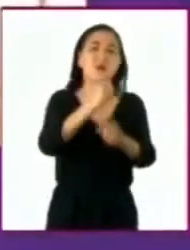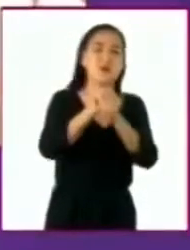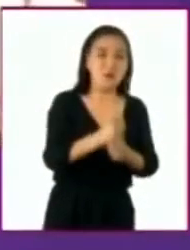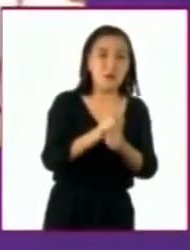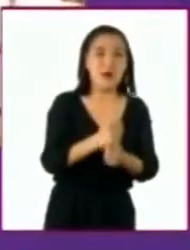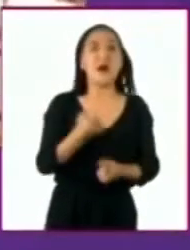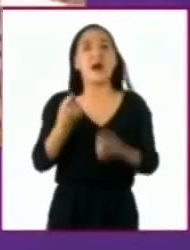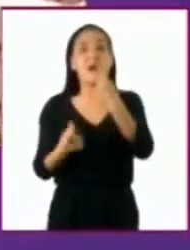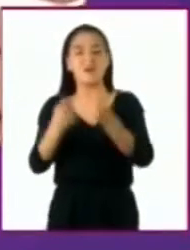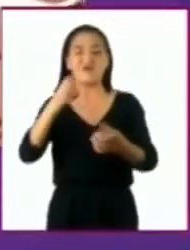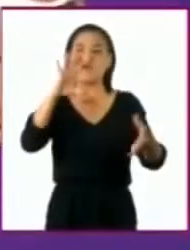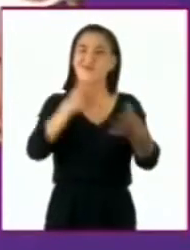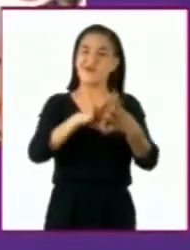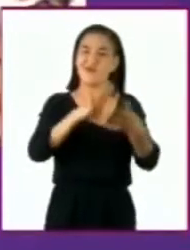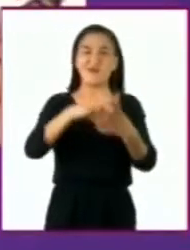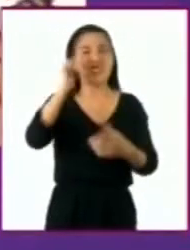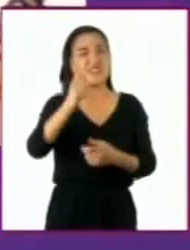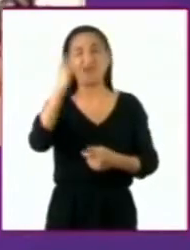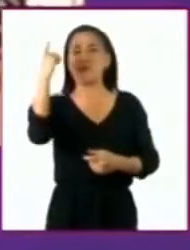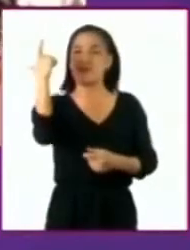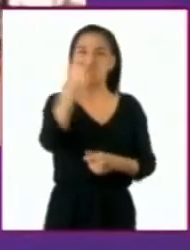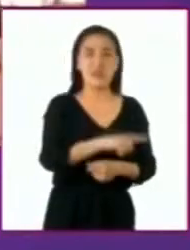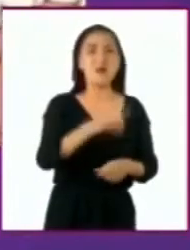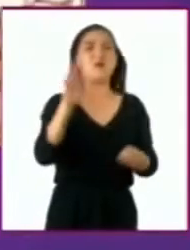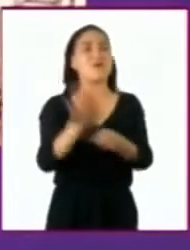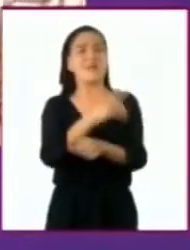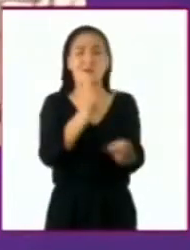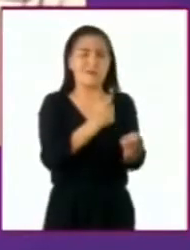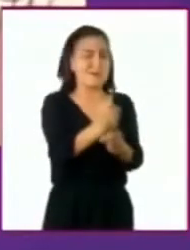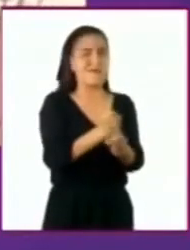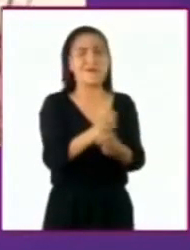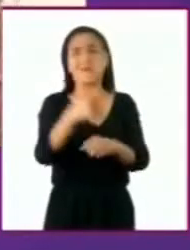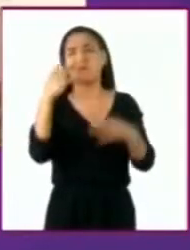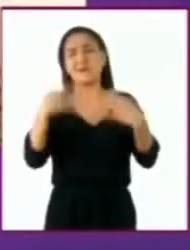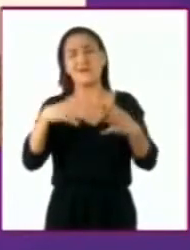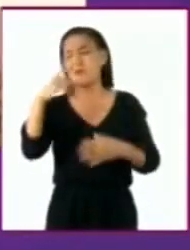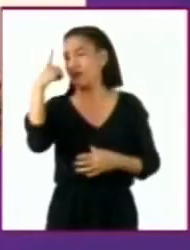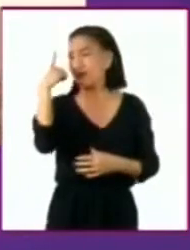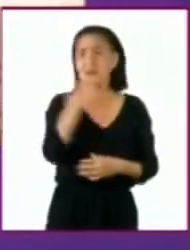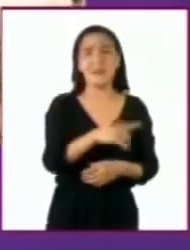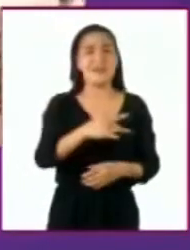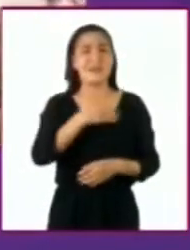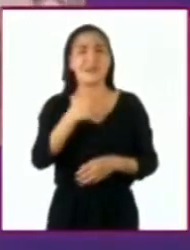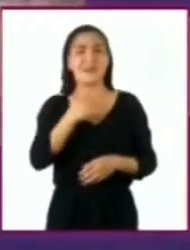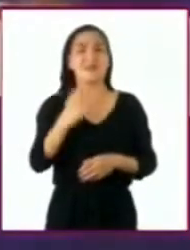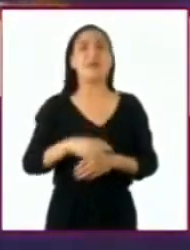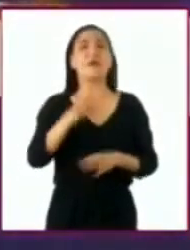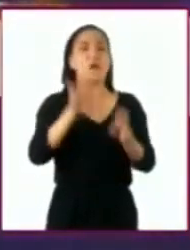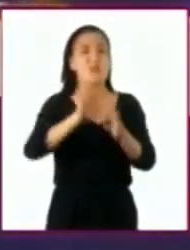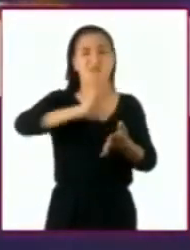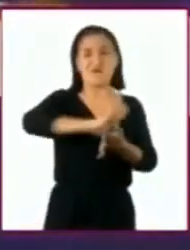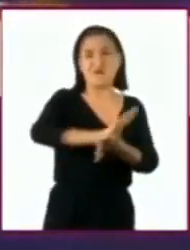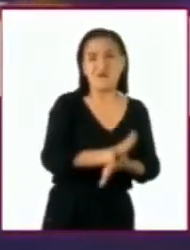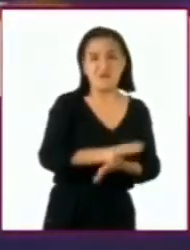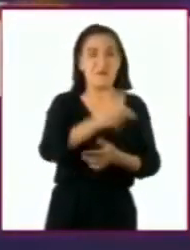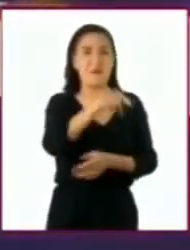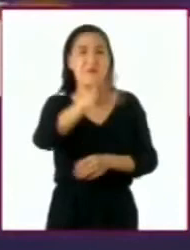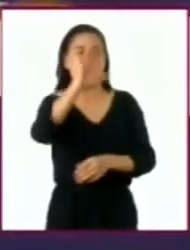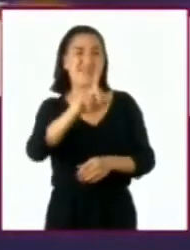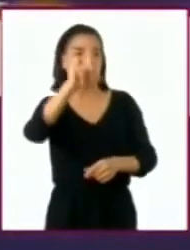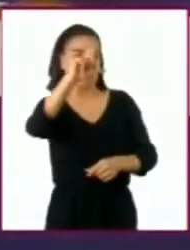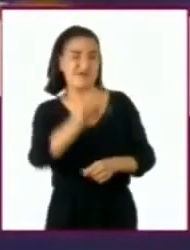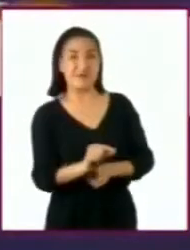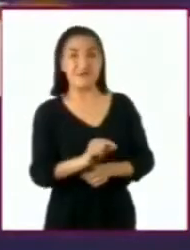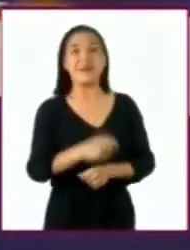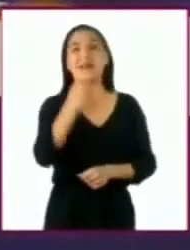prisiones crueles, porque los trataban bestialmente y los estimaban en menos que a sus bestias. Hasta aquí